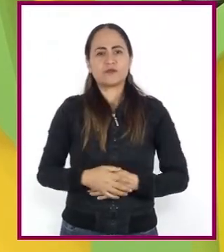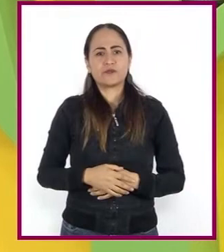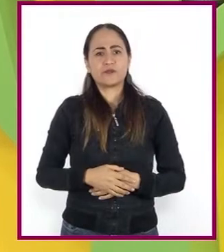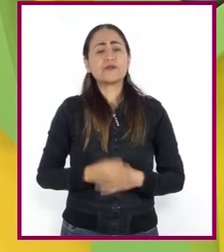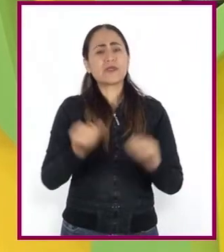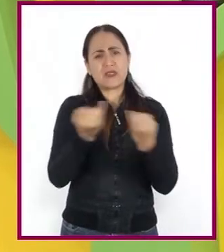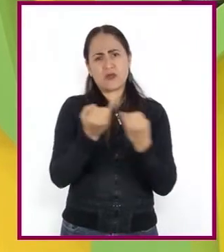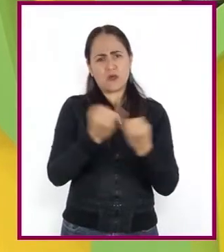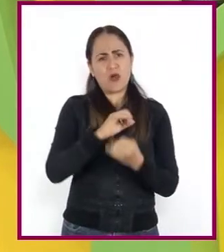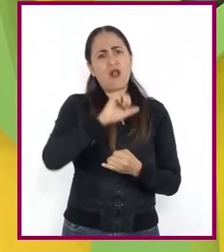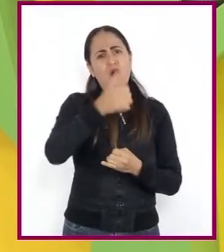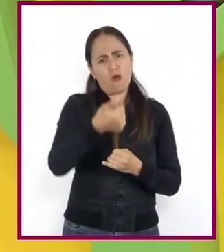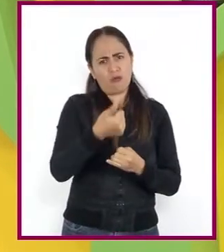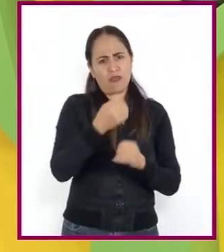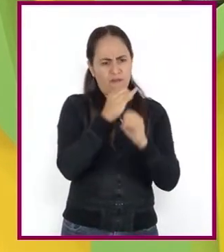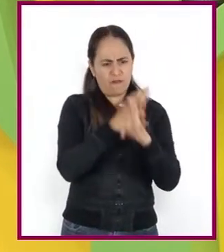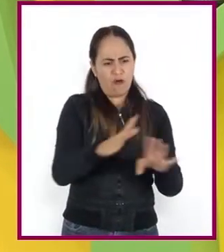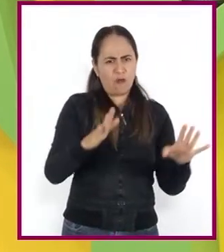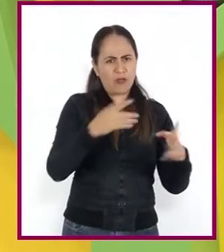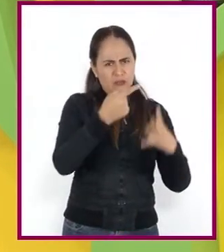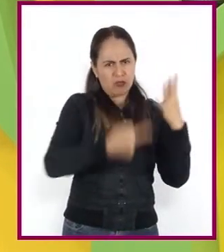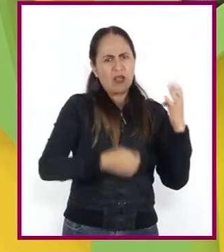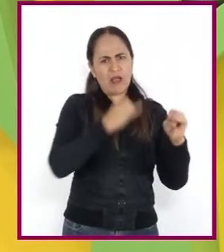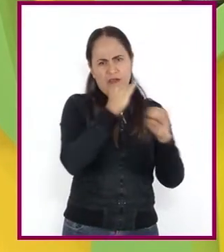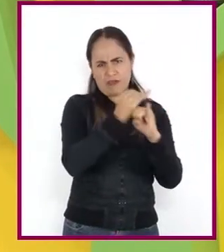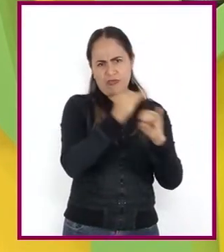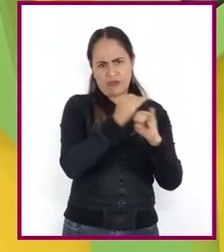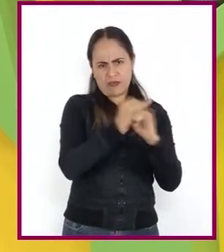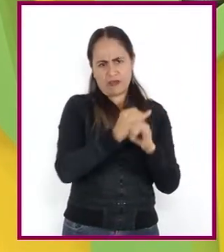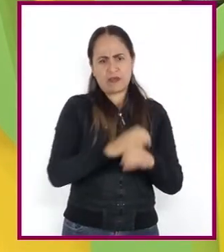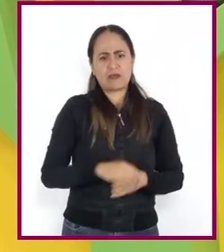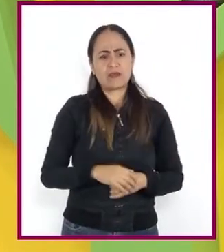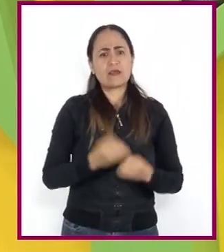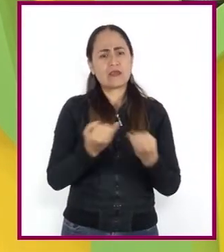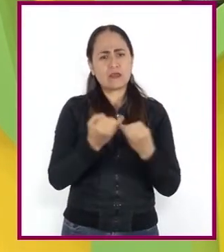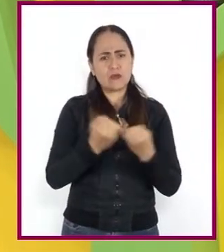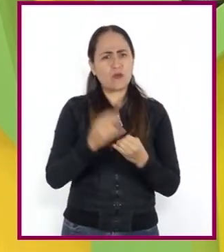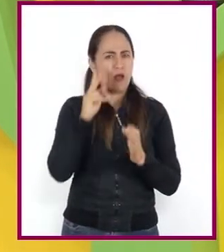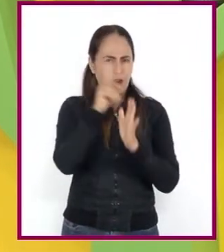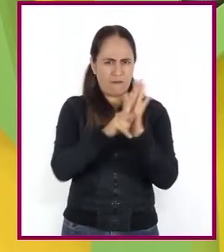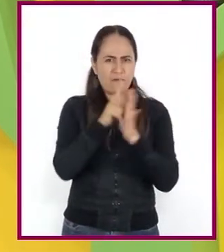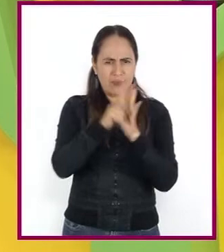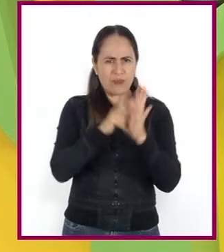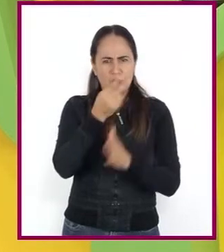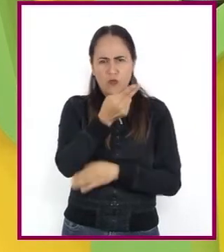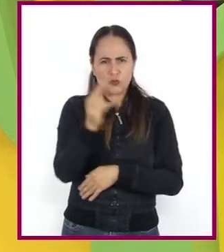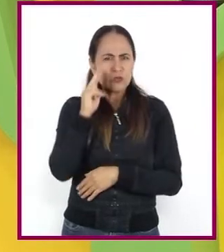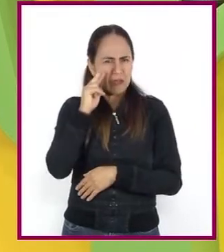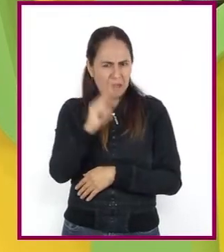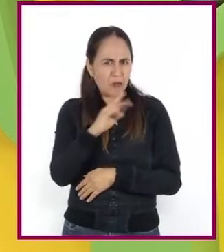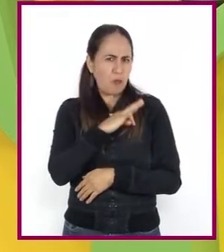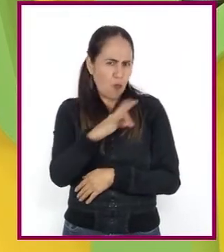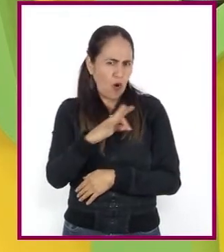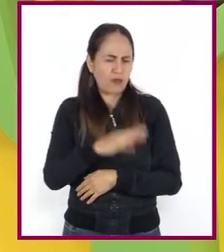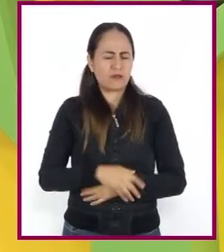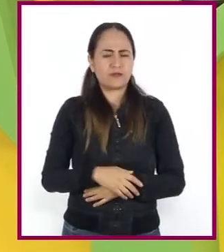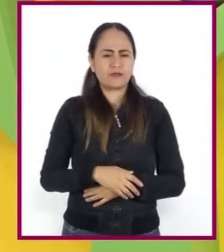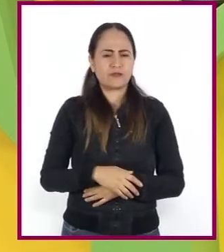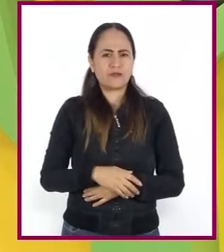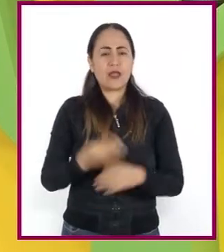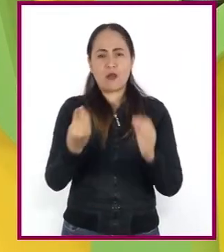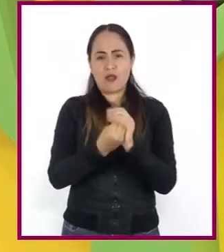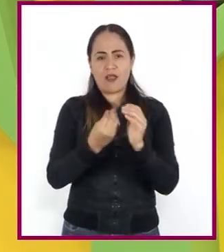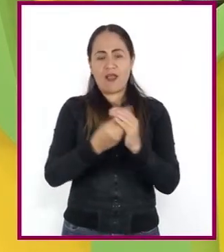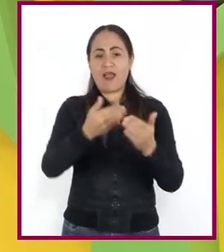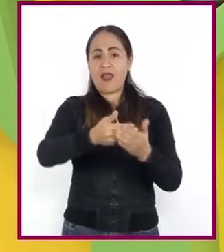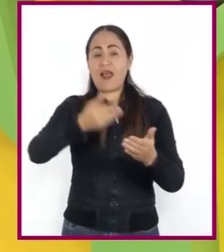consultar otras fuentes bibliográficas, digitales y audiovisuales que tengan a la mano. Antes de